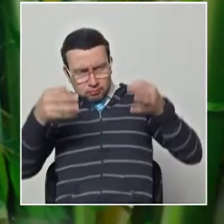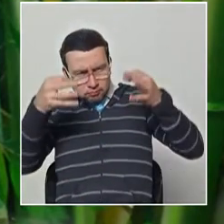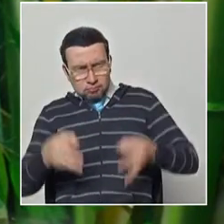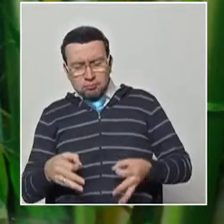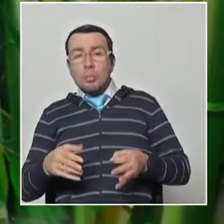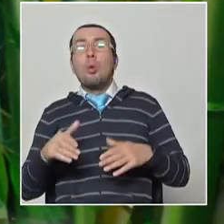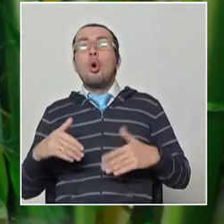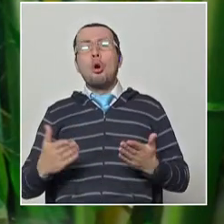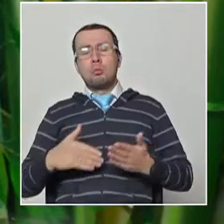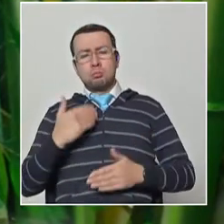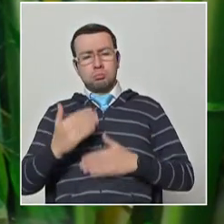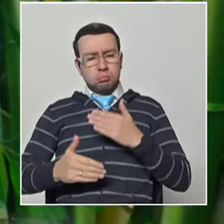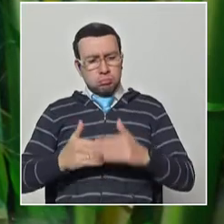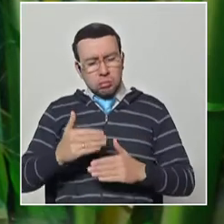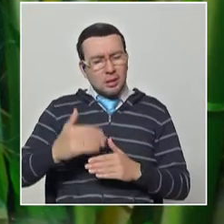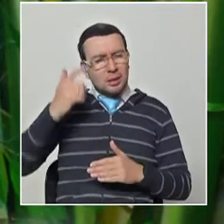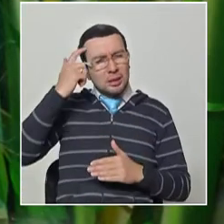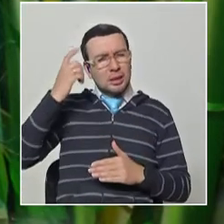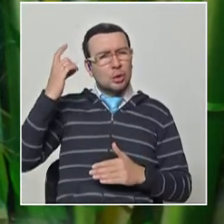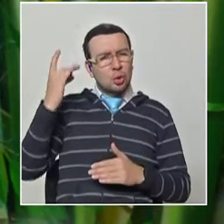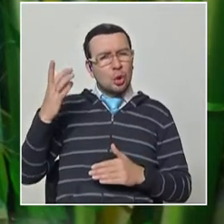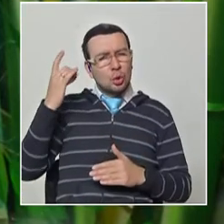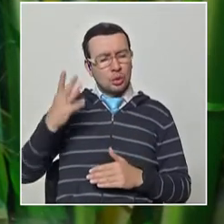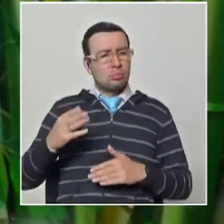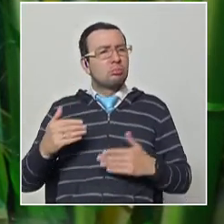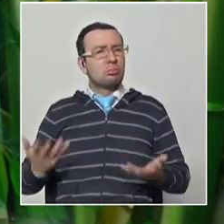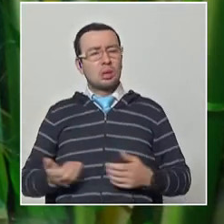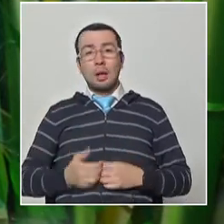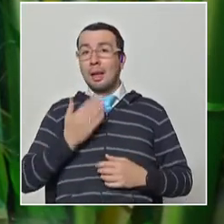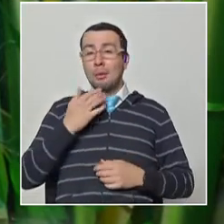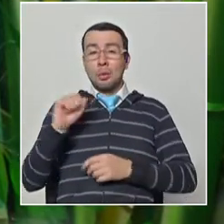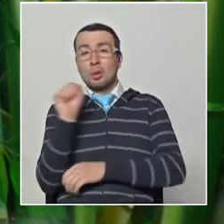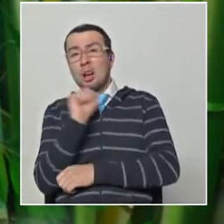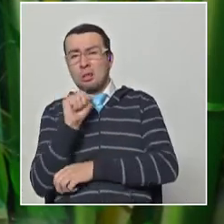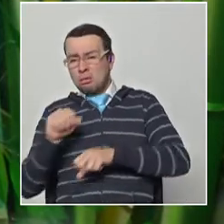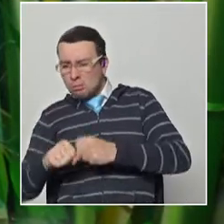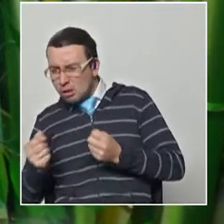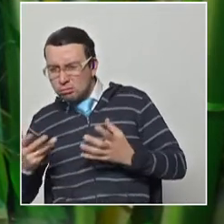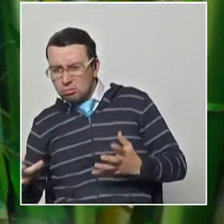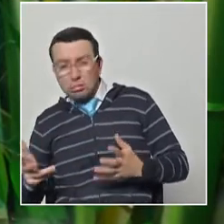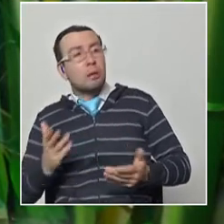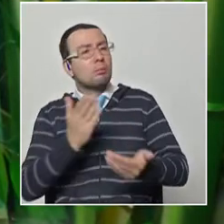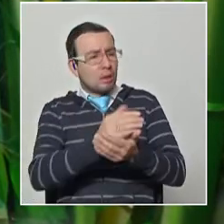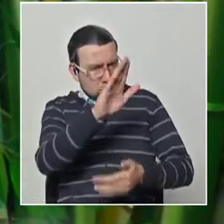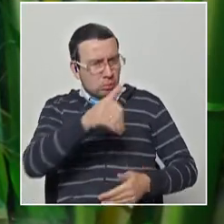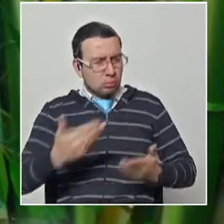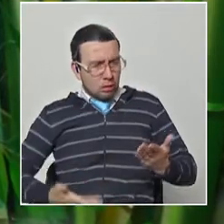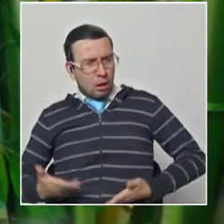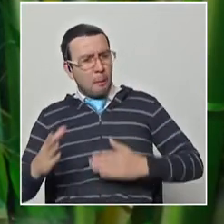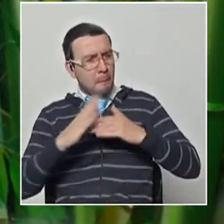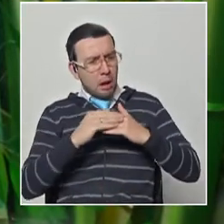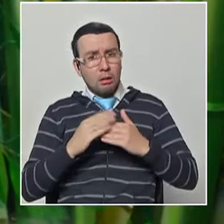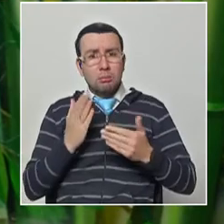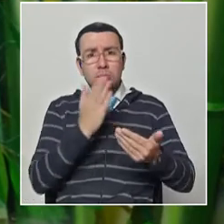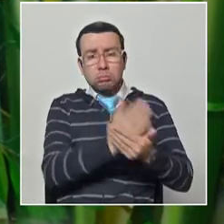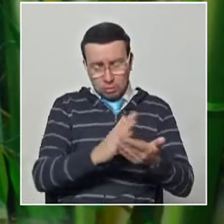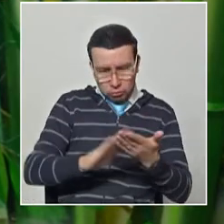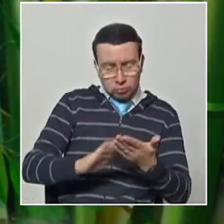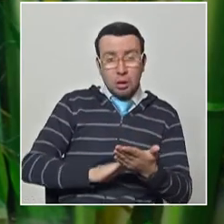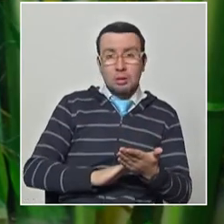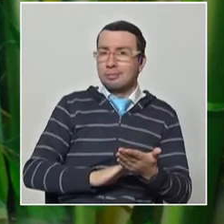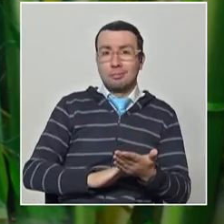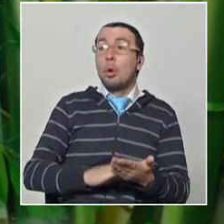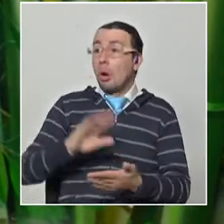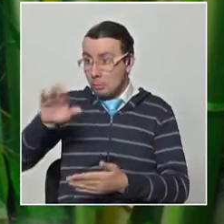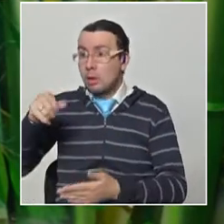de dolor de cabeza pues me llevaron el carro y se los llevó al panadero no la gente dice no a un mecánico y bien bueno